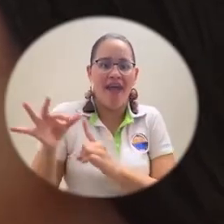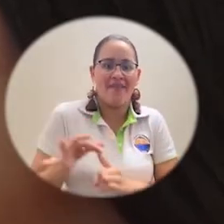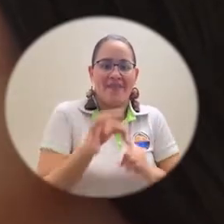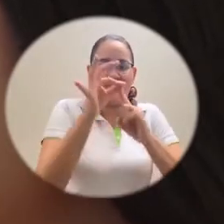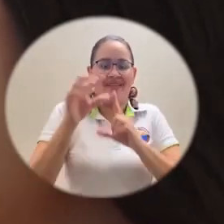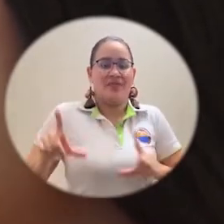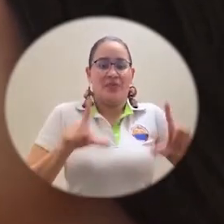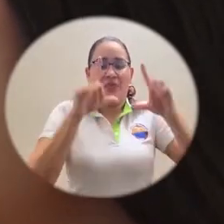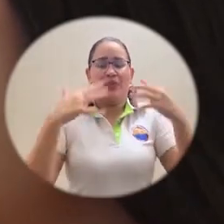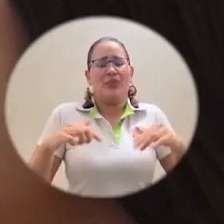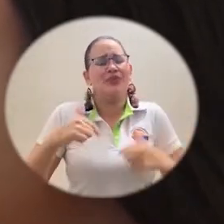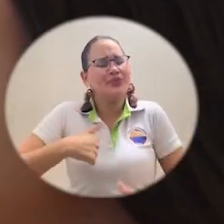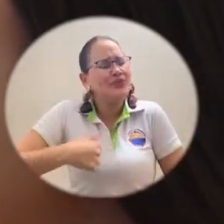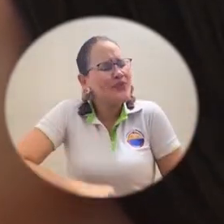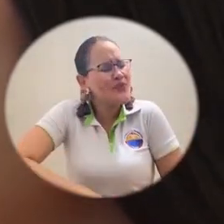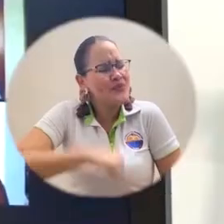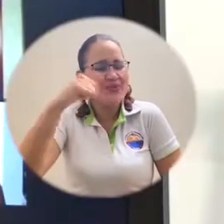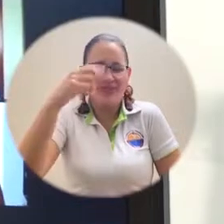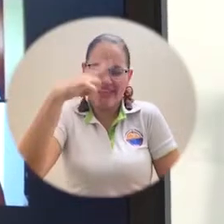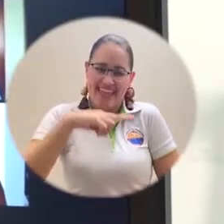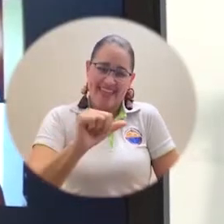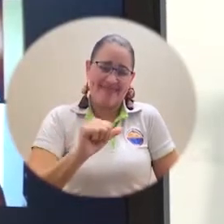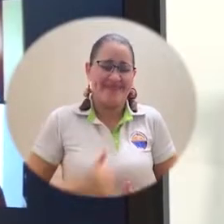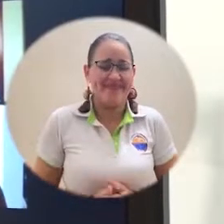muy orgullosa de mi hija.